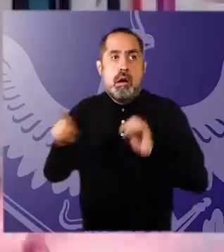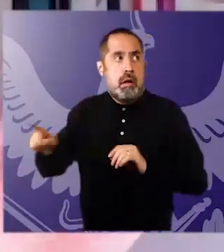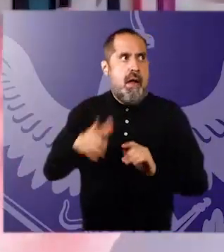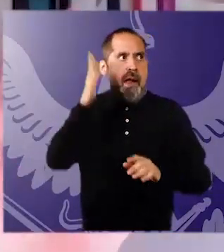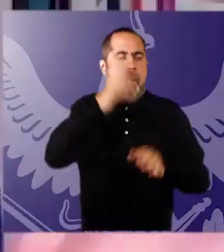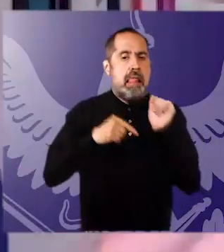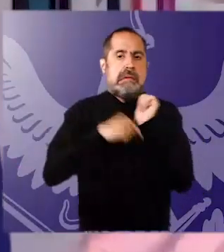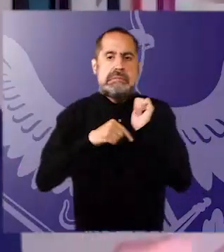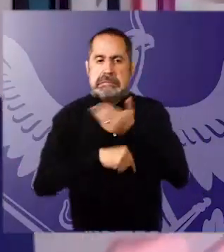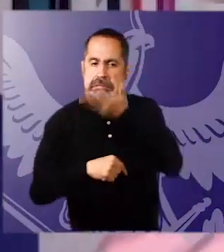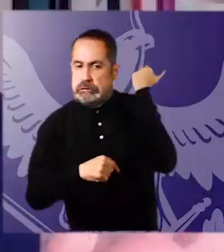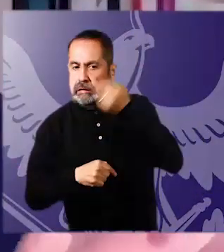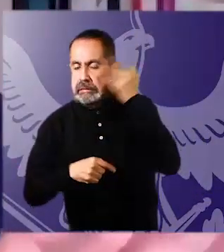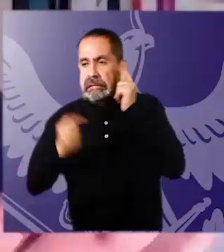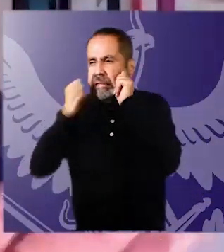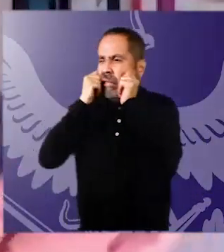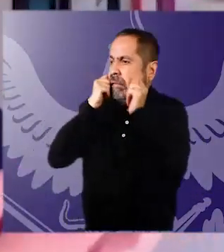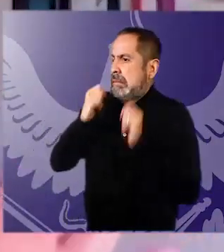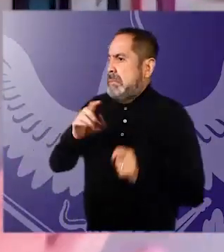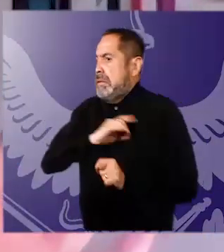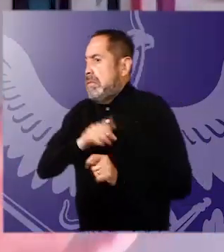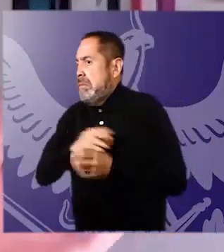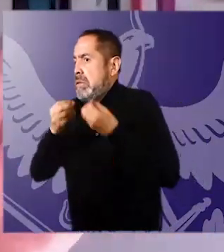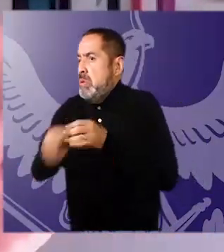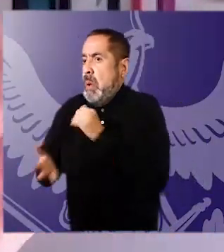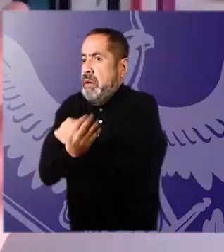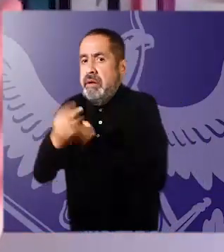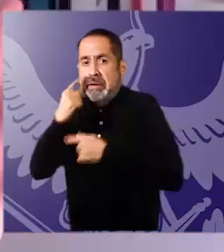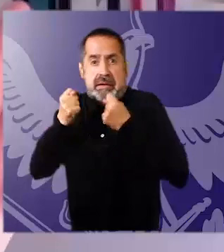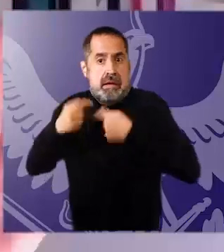queremos que lo hagan desde la desinformación y el miedo.